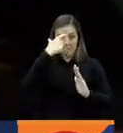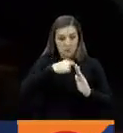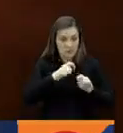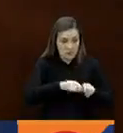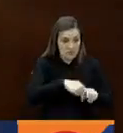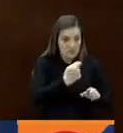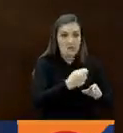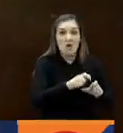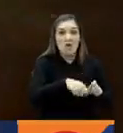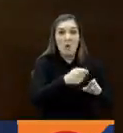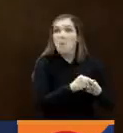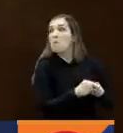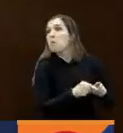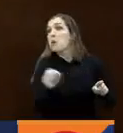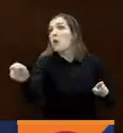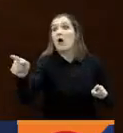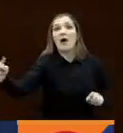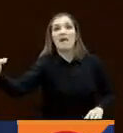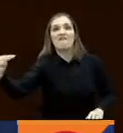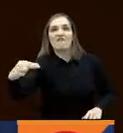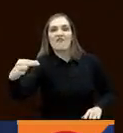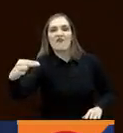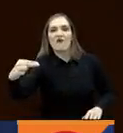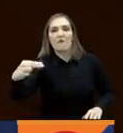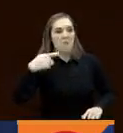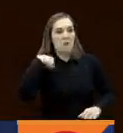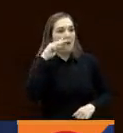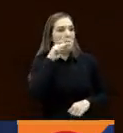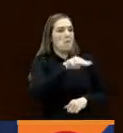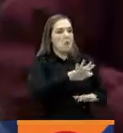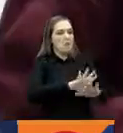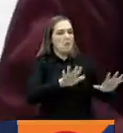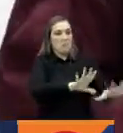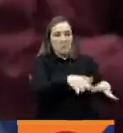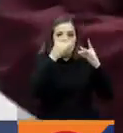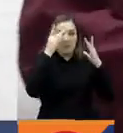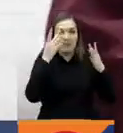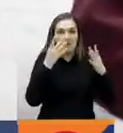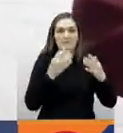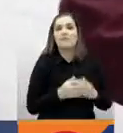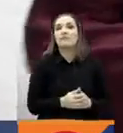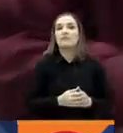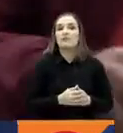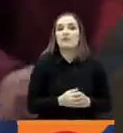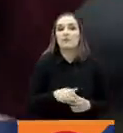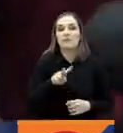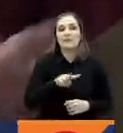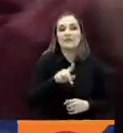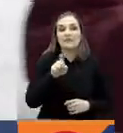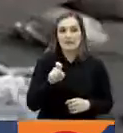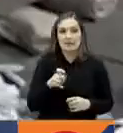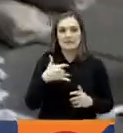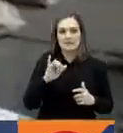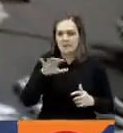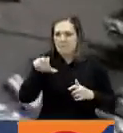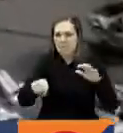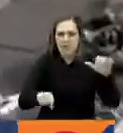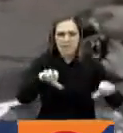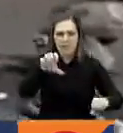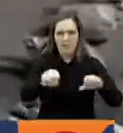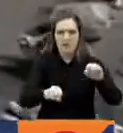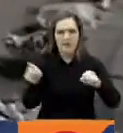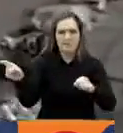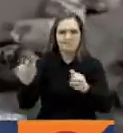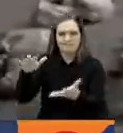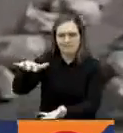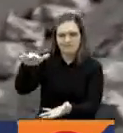Muchas víctimas estaban observando o manipulando la quema de pirotecnia. En 26 operativos se han incautado más de 256 mil kilos